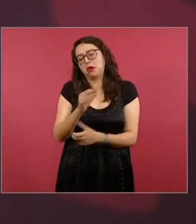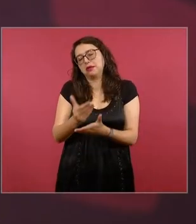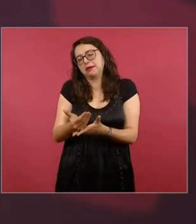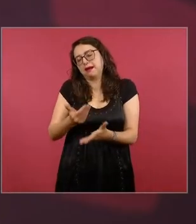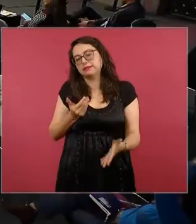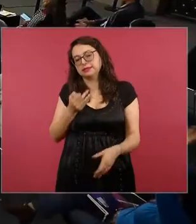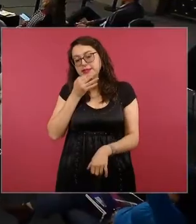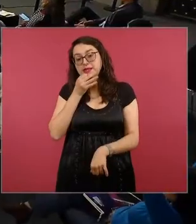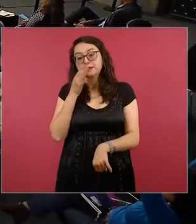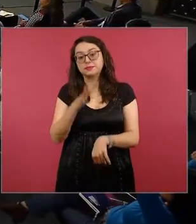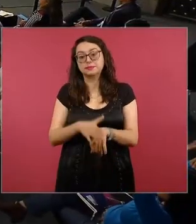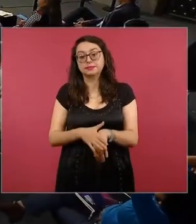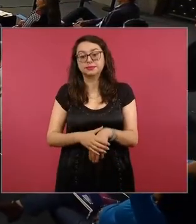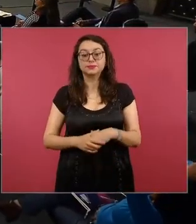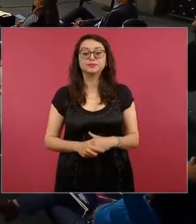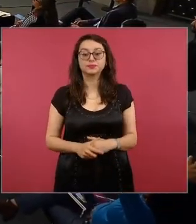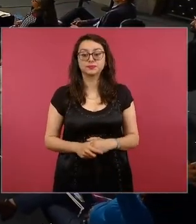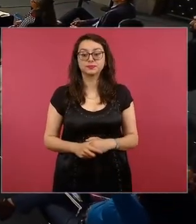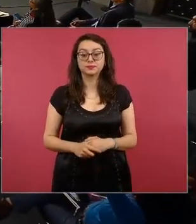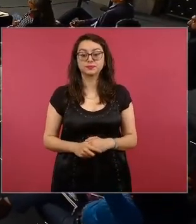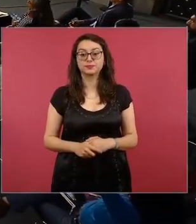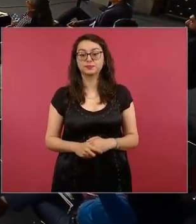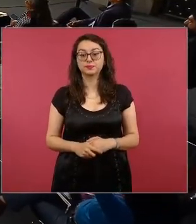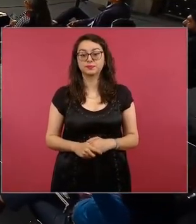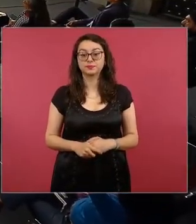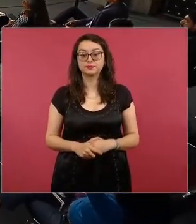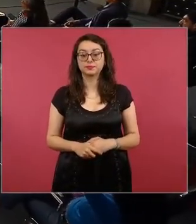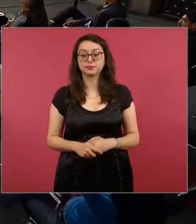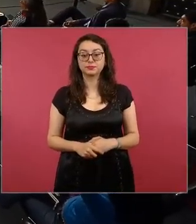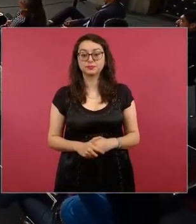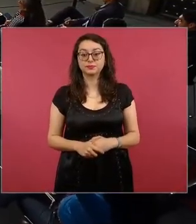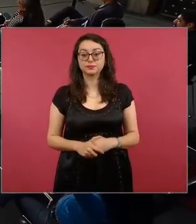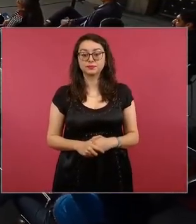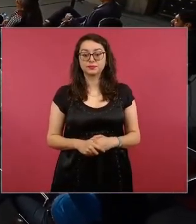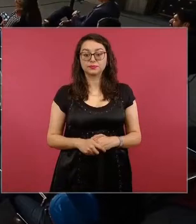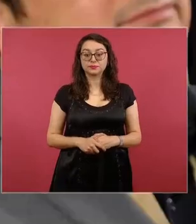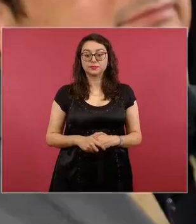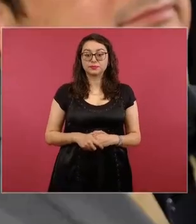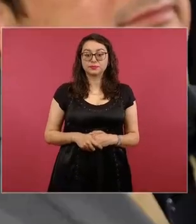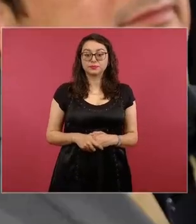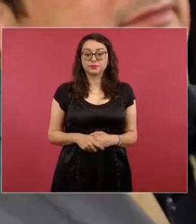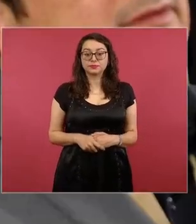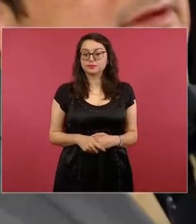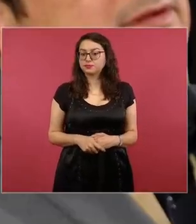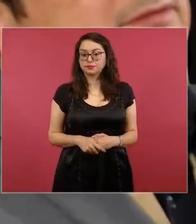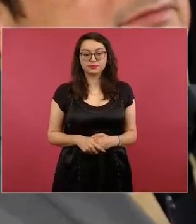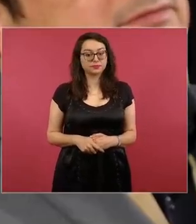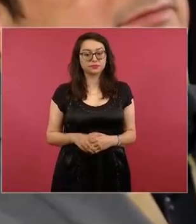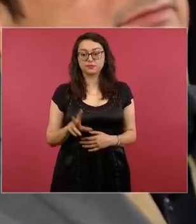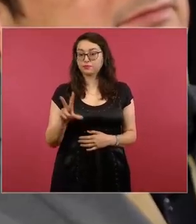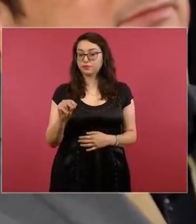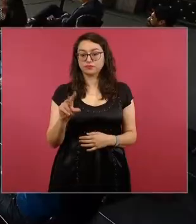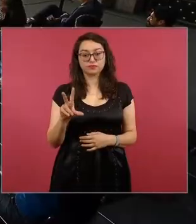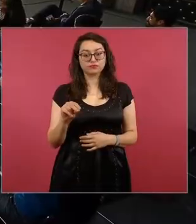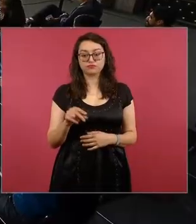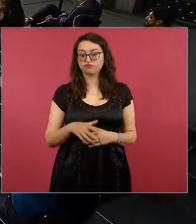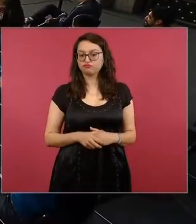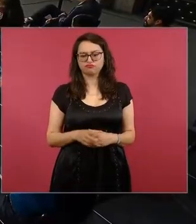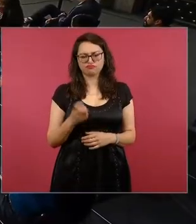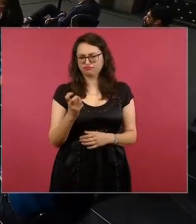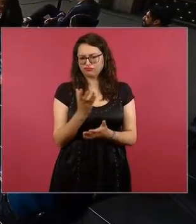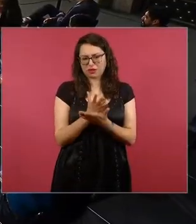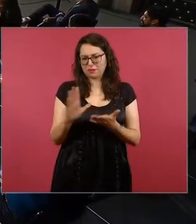esta naturaleza. ¿Existe alguna relación con los sismos y con los huracanes o es solamente un mito? No, no, esto es